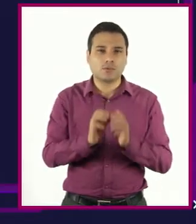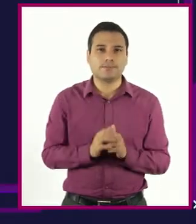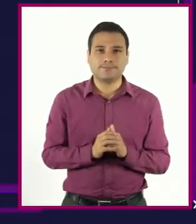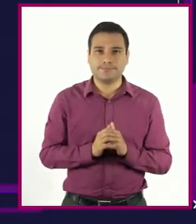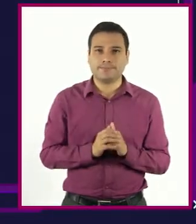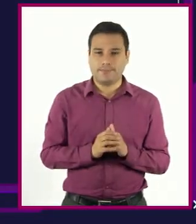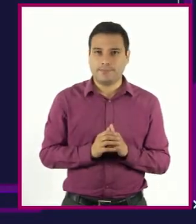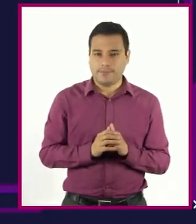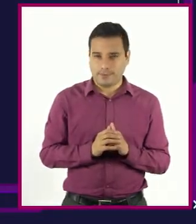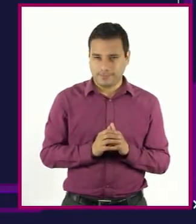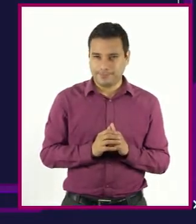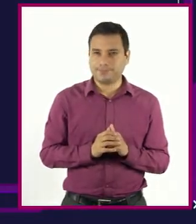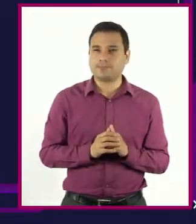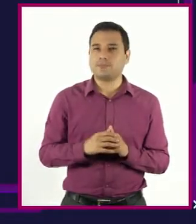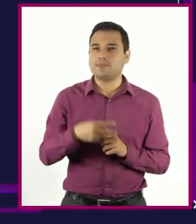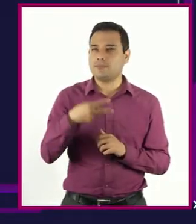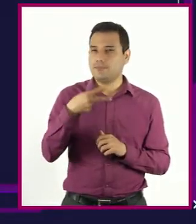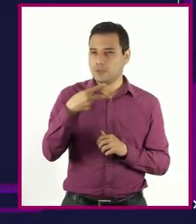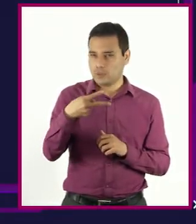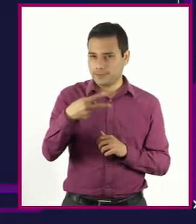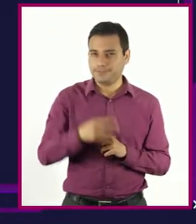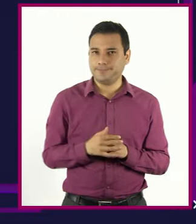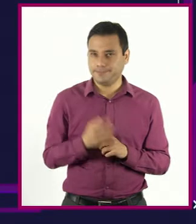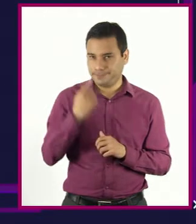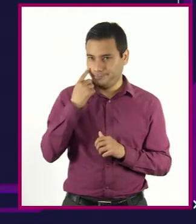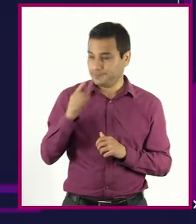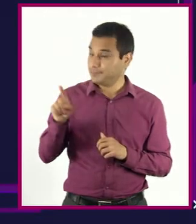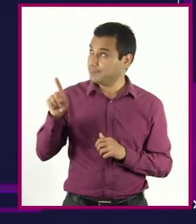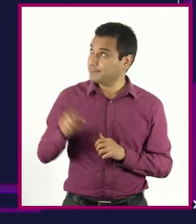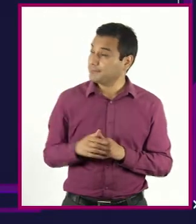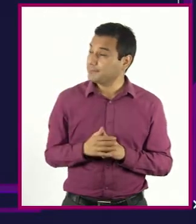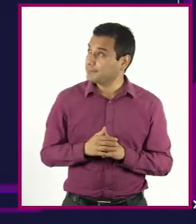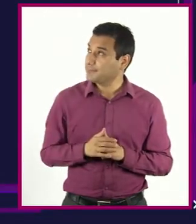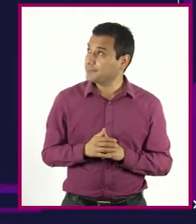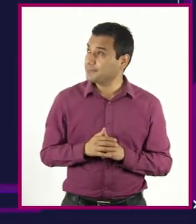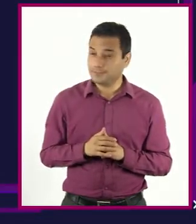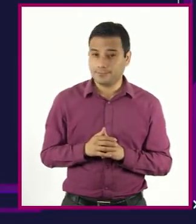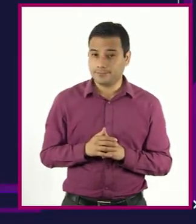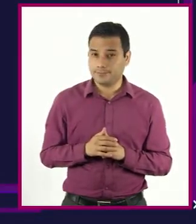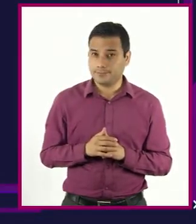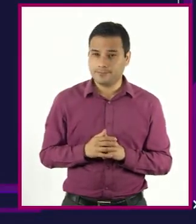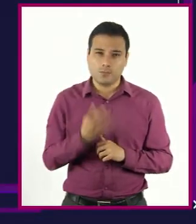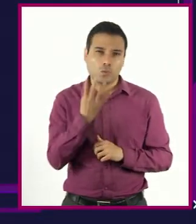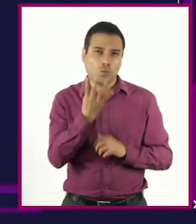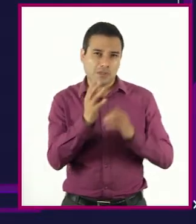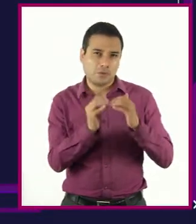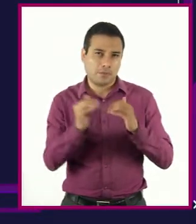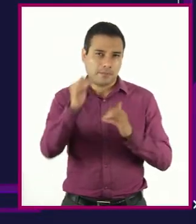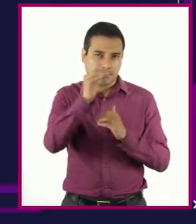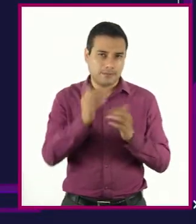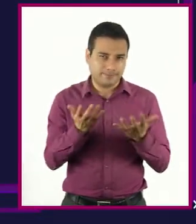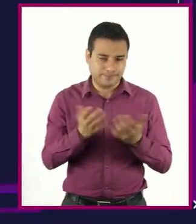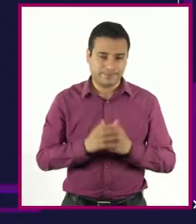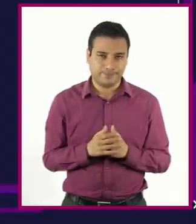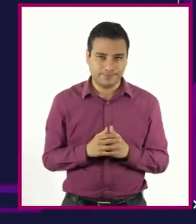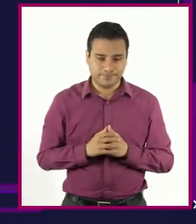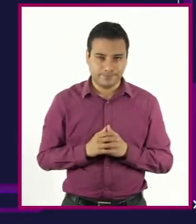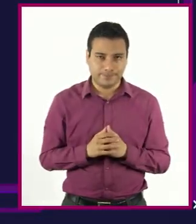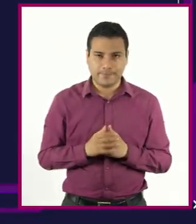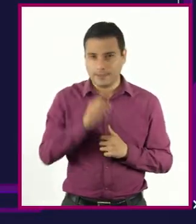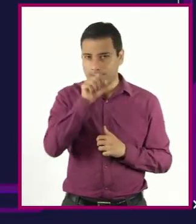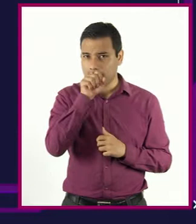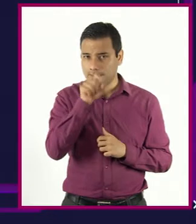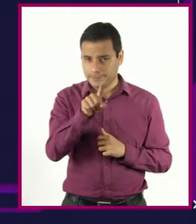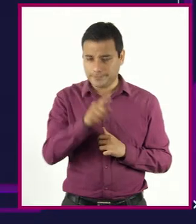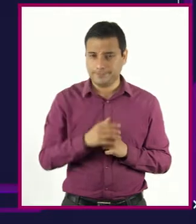Así, el número 4 es mayor que 3 al encontrarse a la derecha del mismo. También se puede